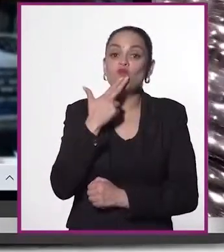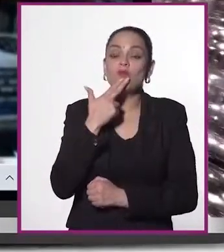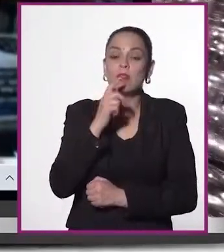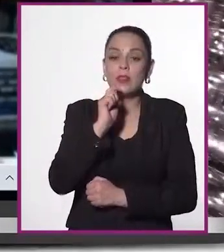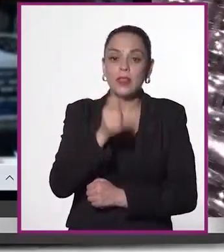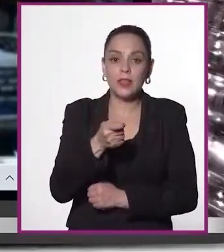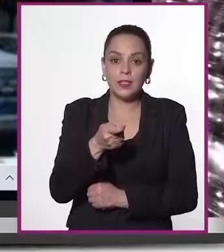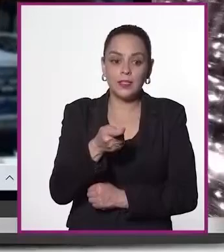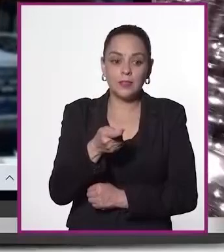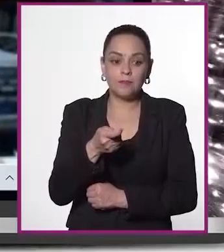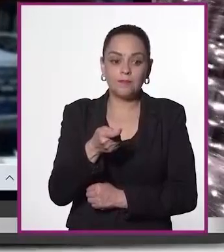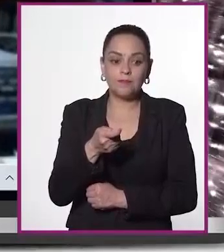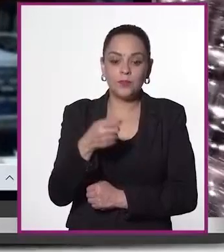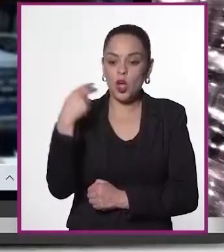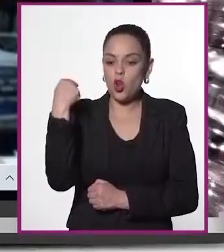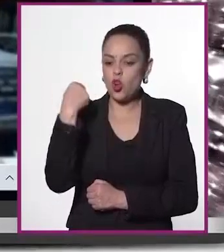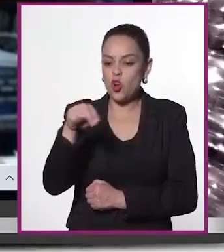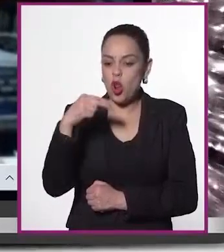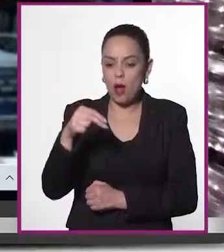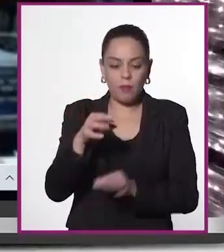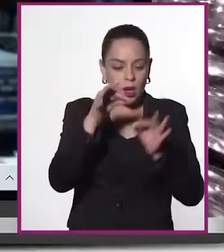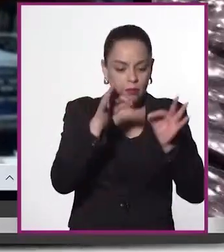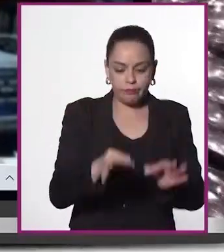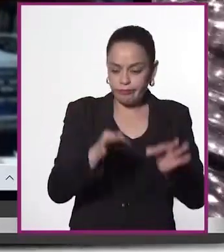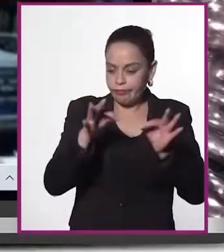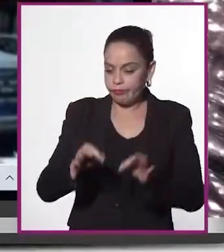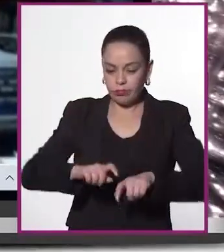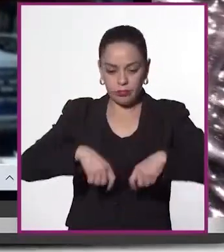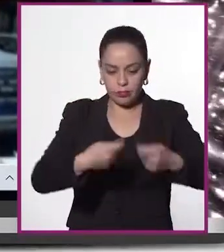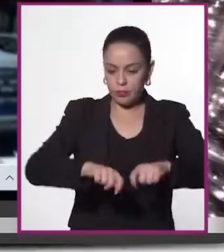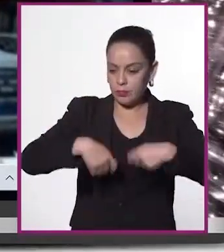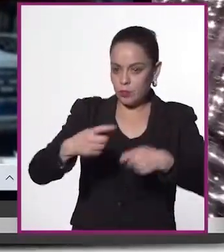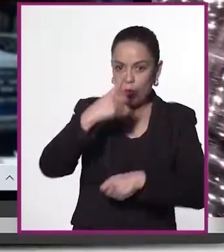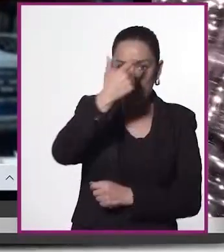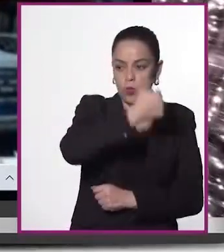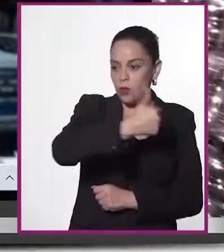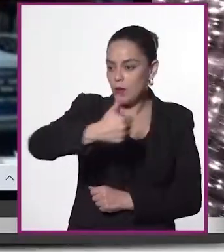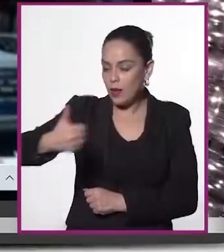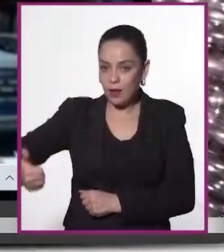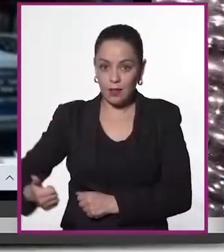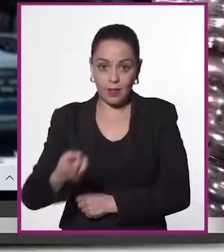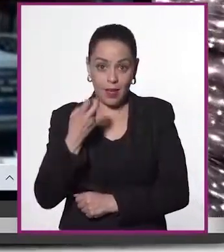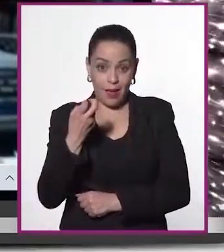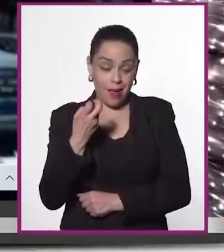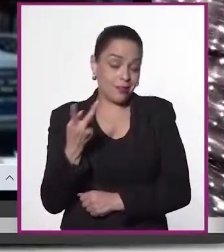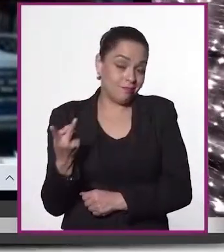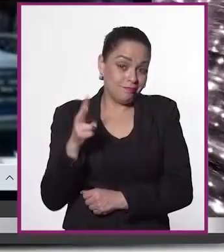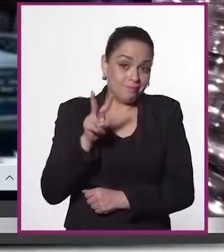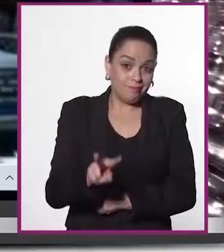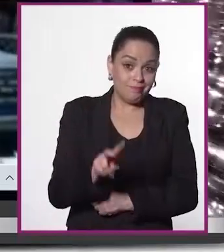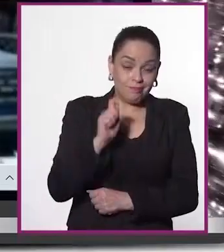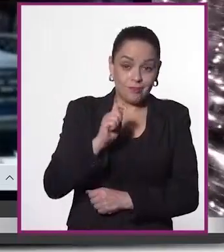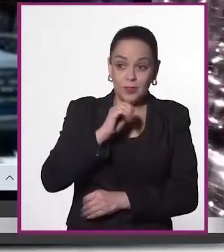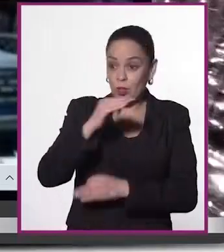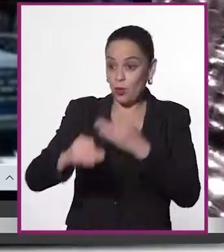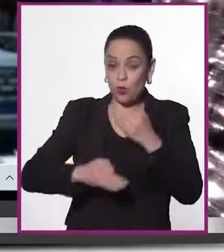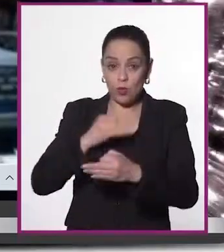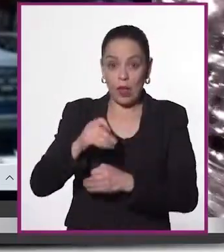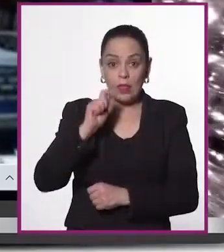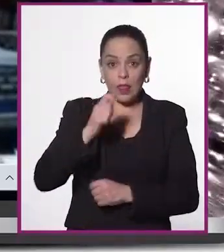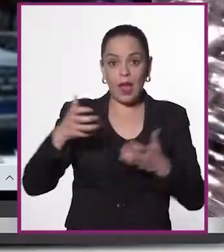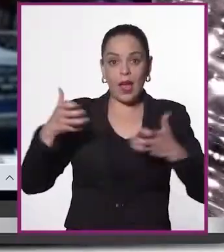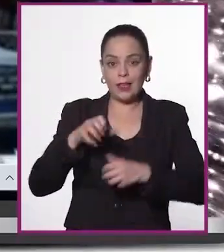darle un nombre preciso a cada cosa que estamos diciendo. Entonces, en el fondo, en realidad, todos estamos haciendo